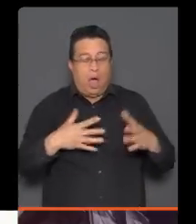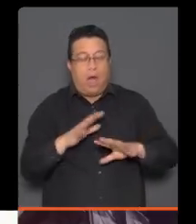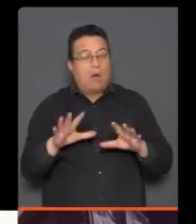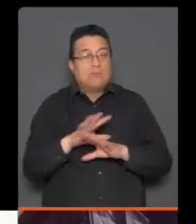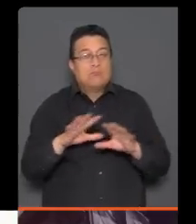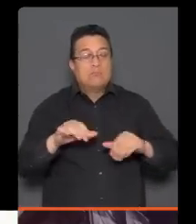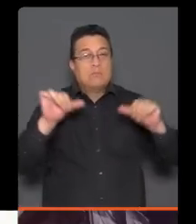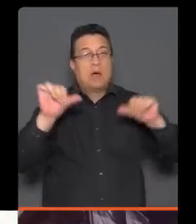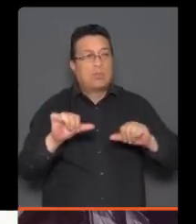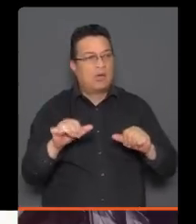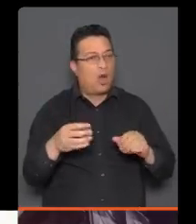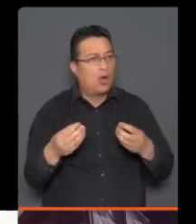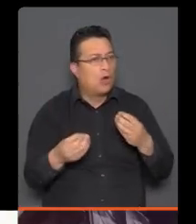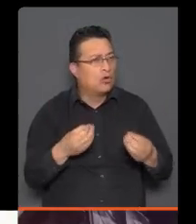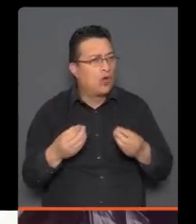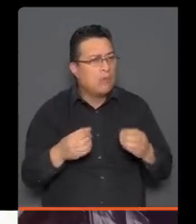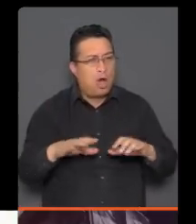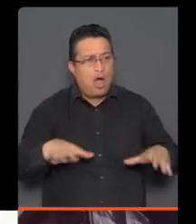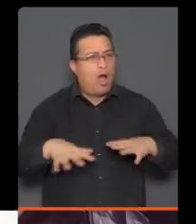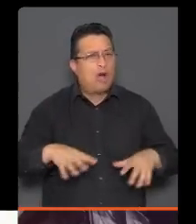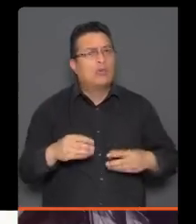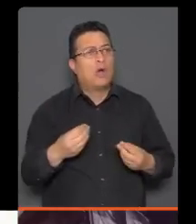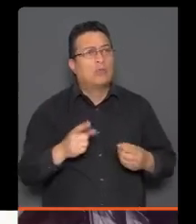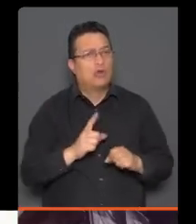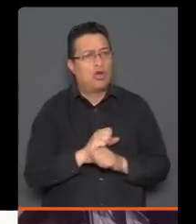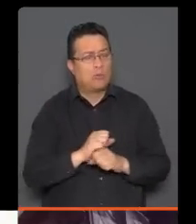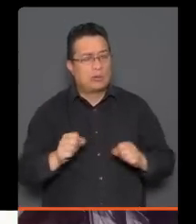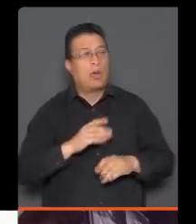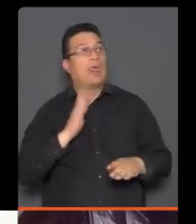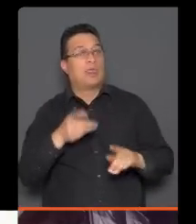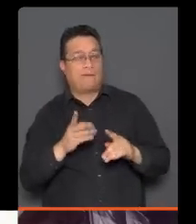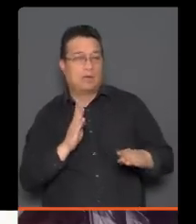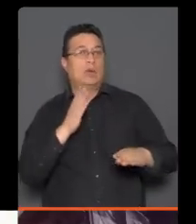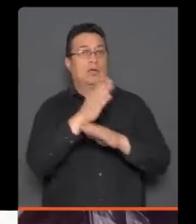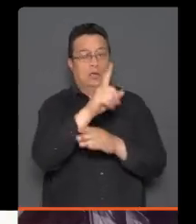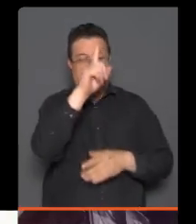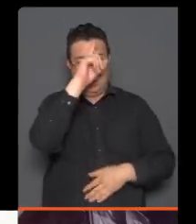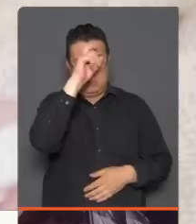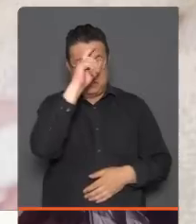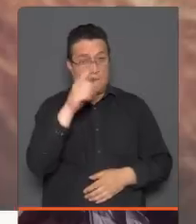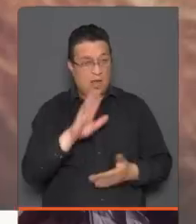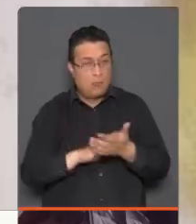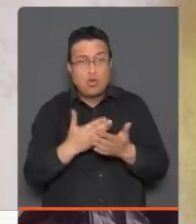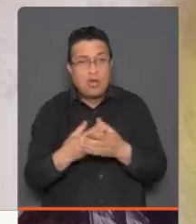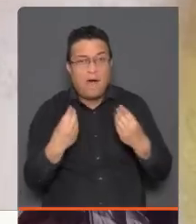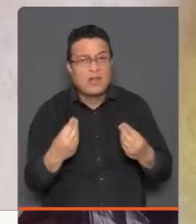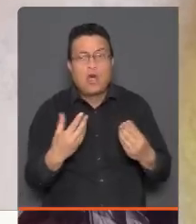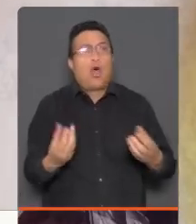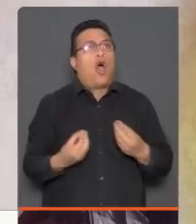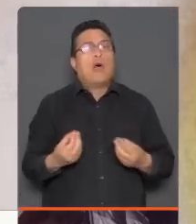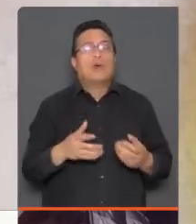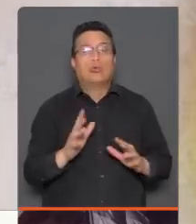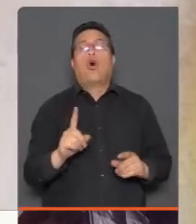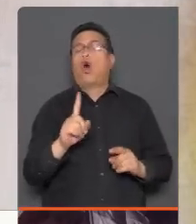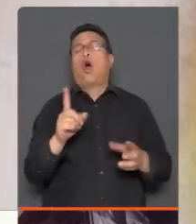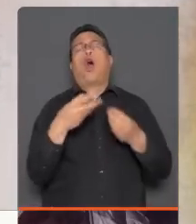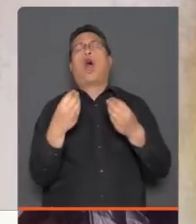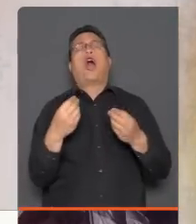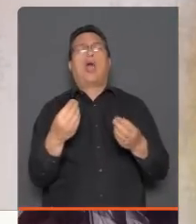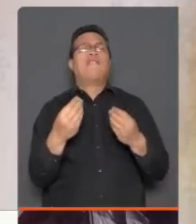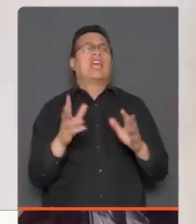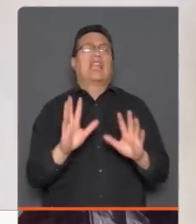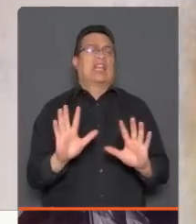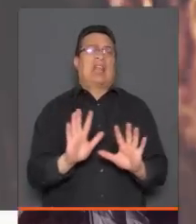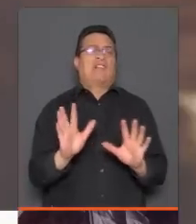Y yo le dije, ¿cómo que convulsionó? Me dijo, sí, la tuvimos que ir a la clínica. Y yo le dije, ¿pero está bien? ¿Cómo convulsionó? Me dice, sí, no, está bien, tranquila, está